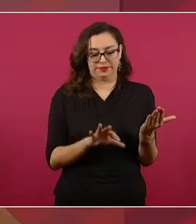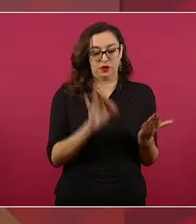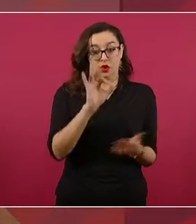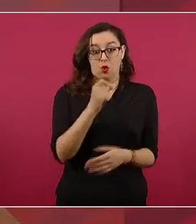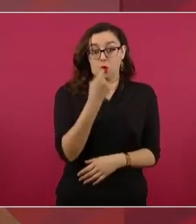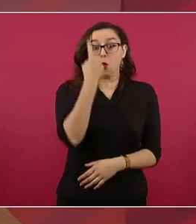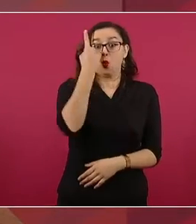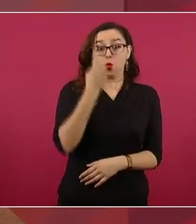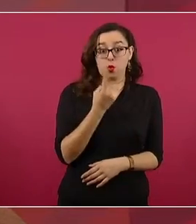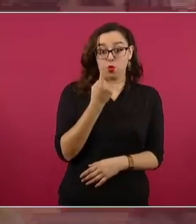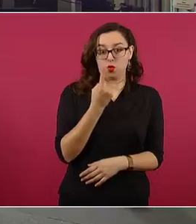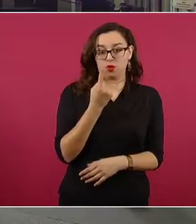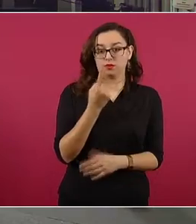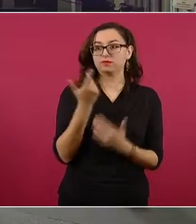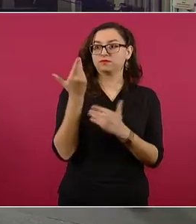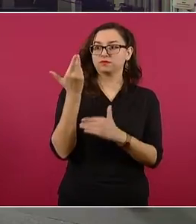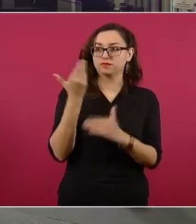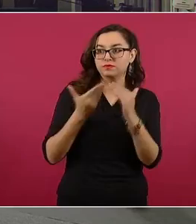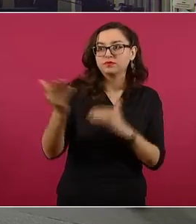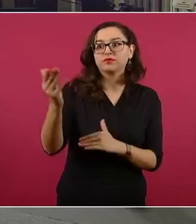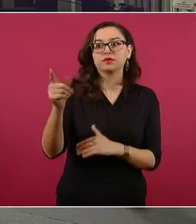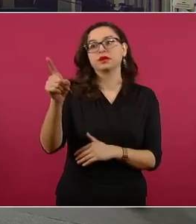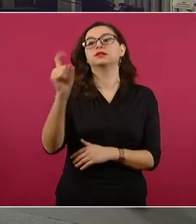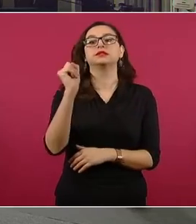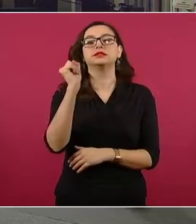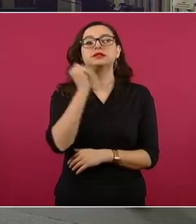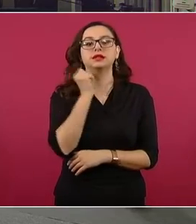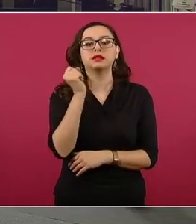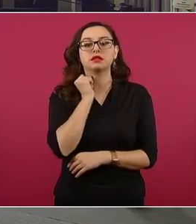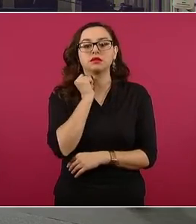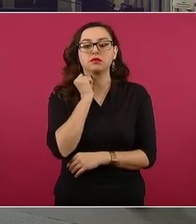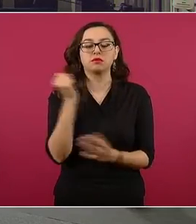Senado elige.